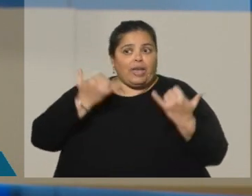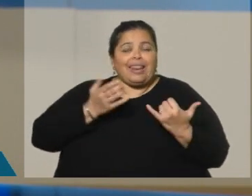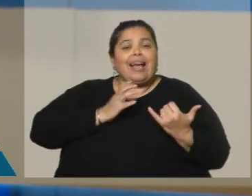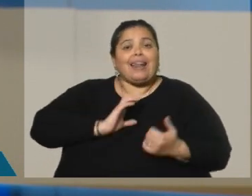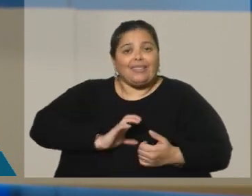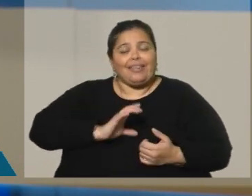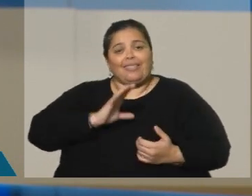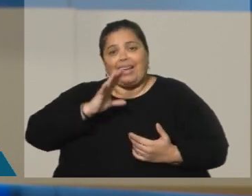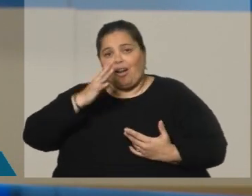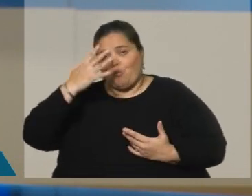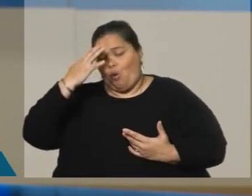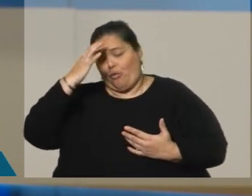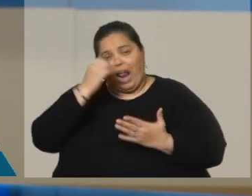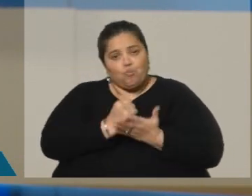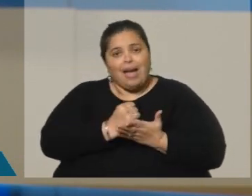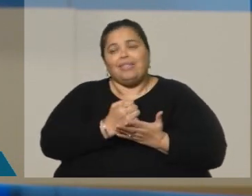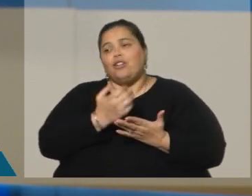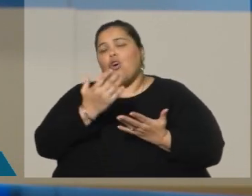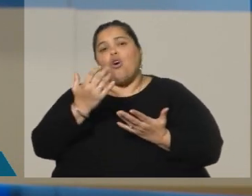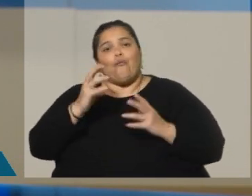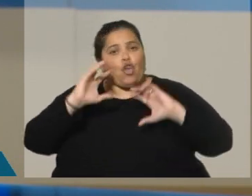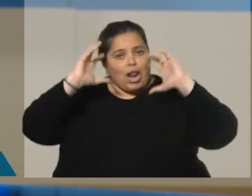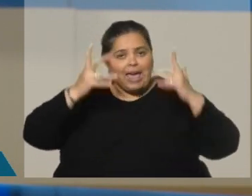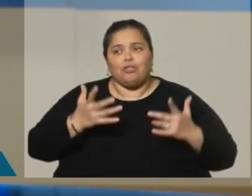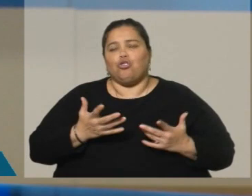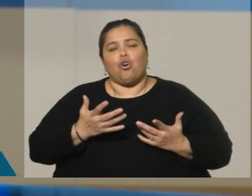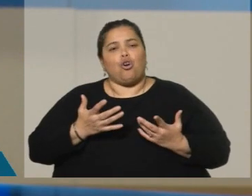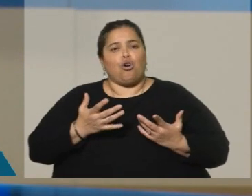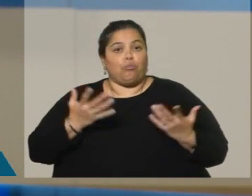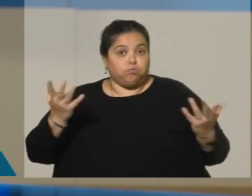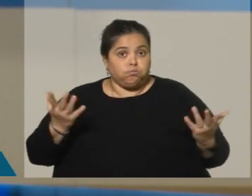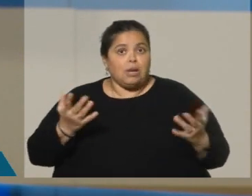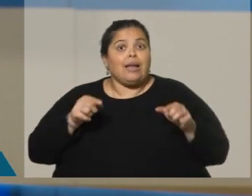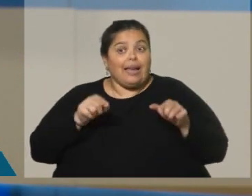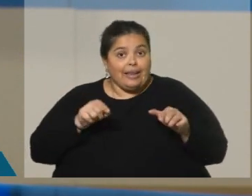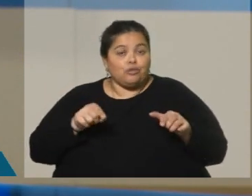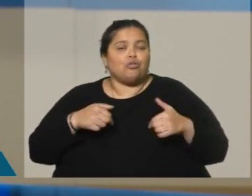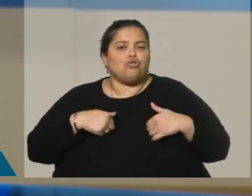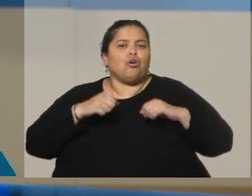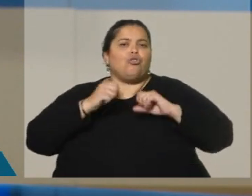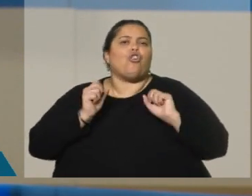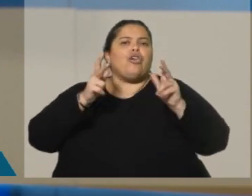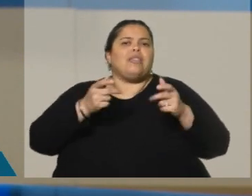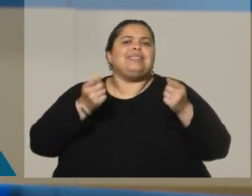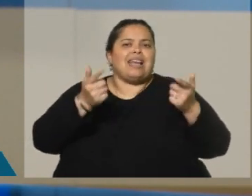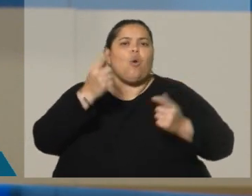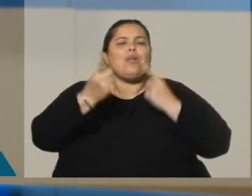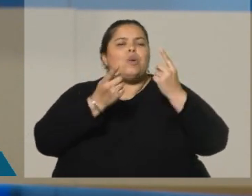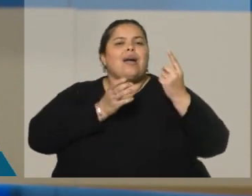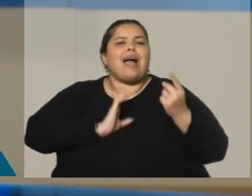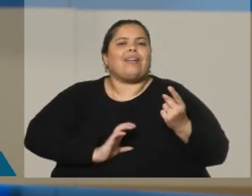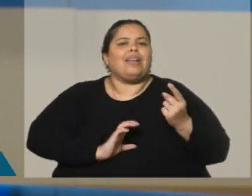un hecho rupturista de un hecho violento y en ese sentido estoy dando algunas de las caracterizaciones que